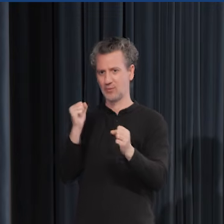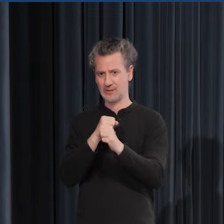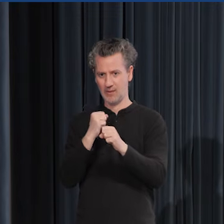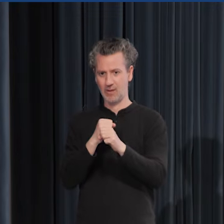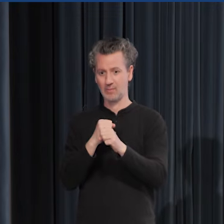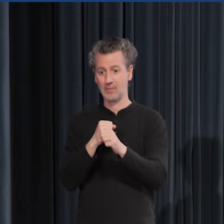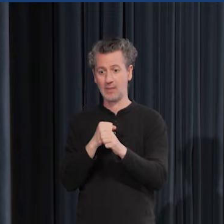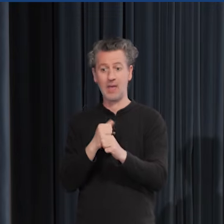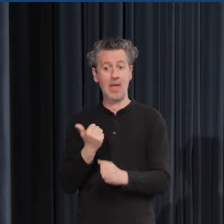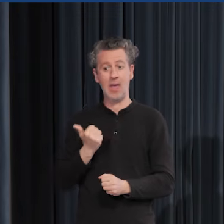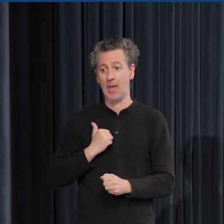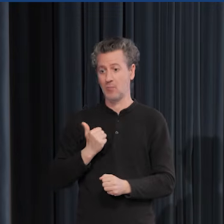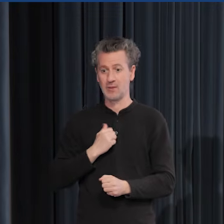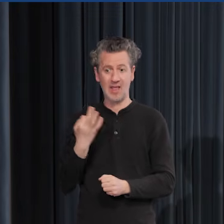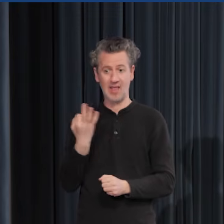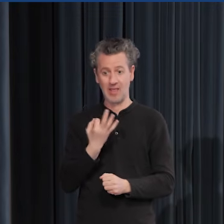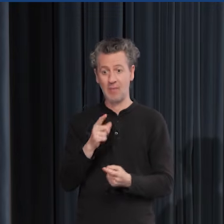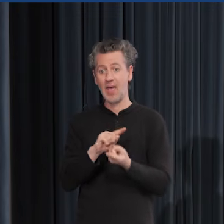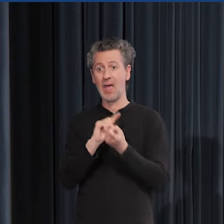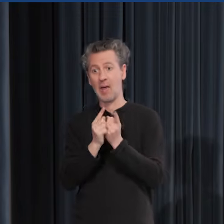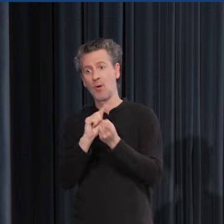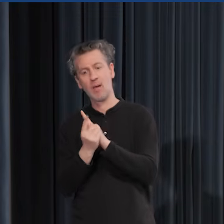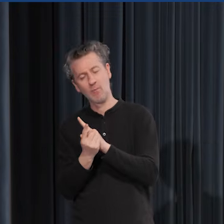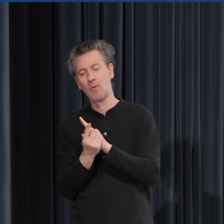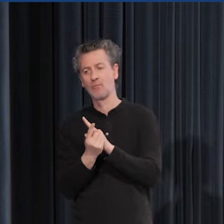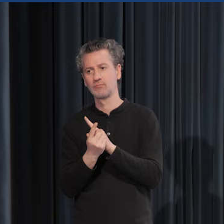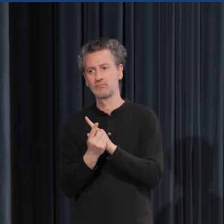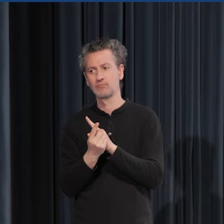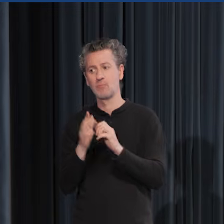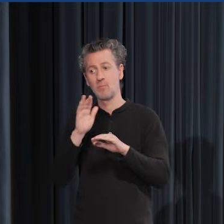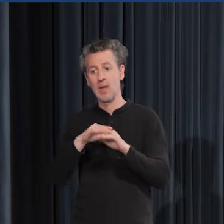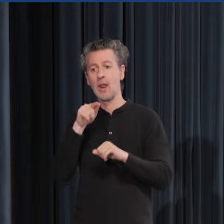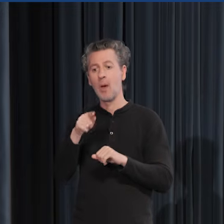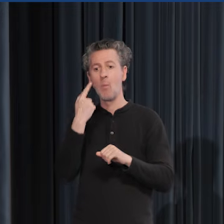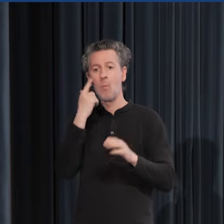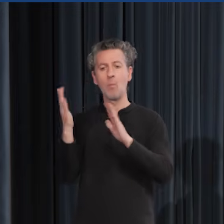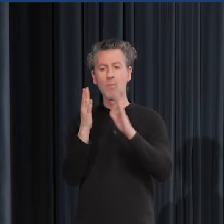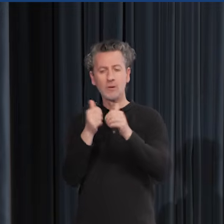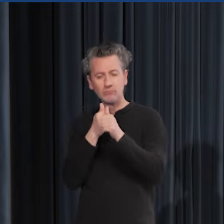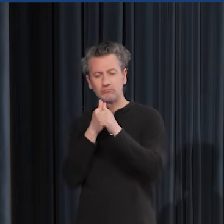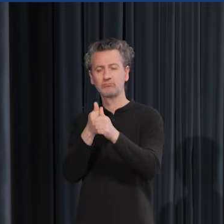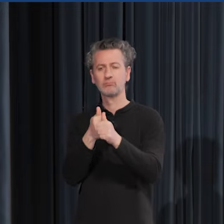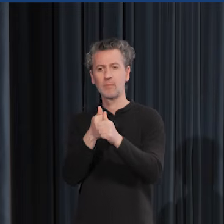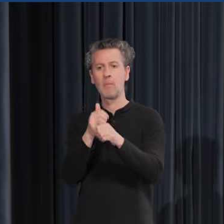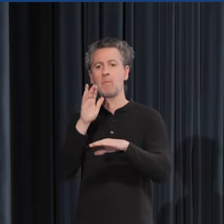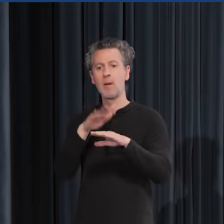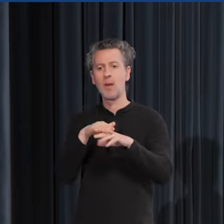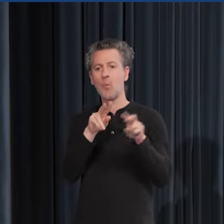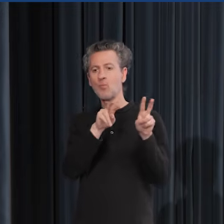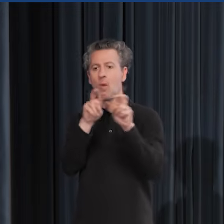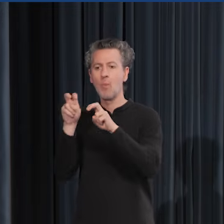tenemos que aprovechar esos cambios, tenemos que seguir ese momento para ir